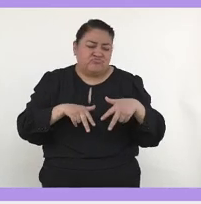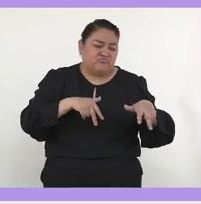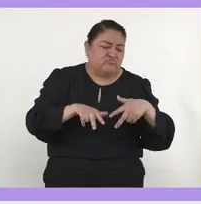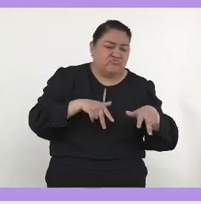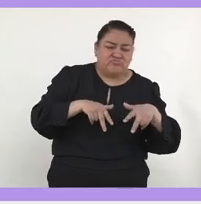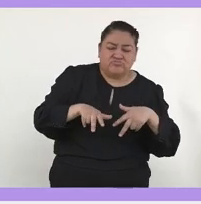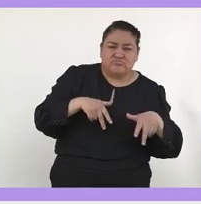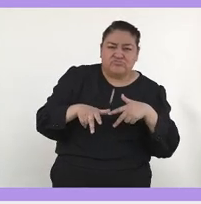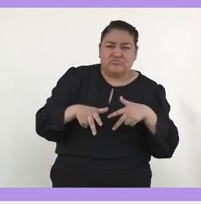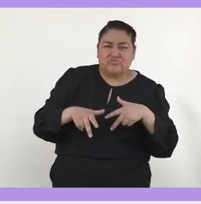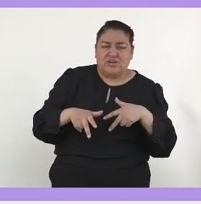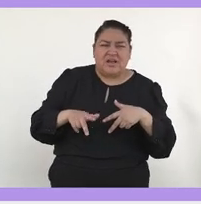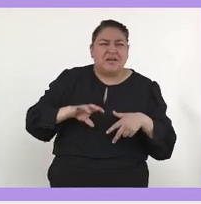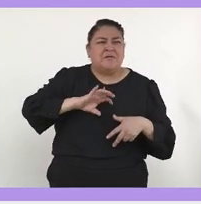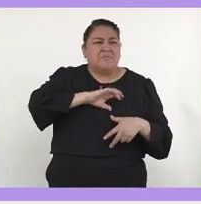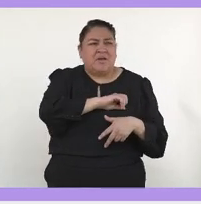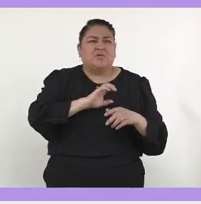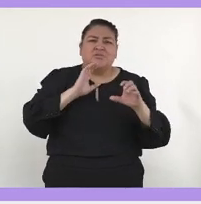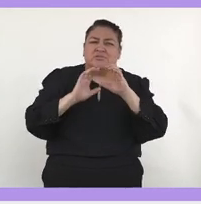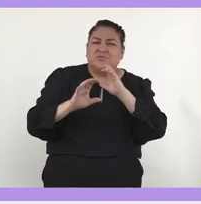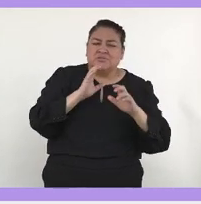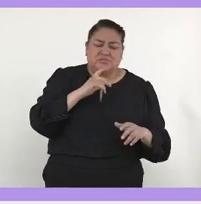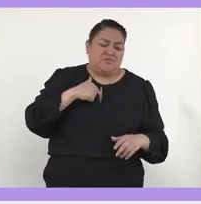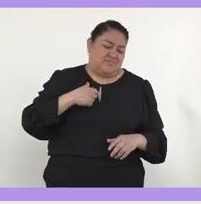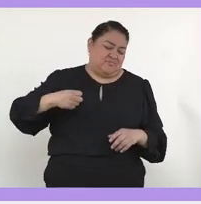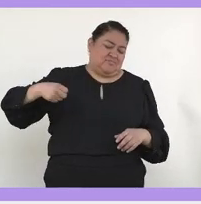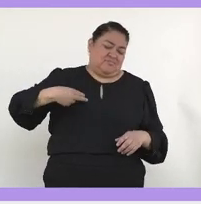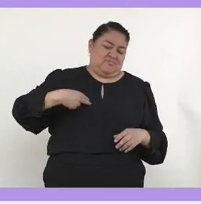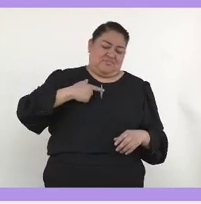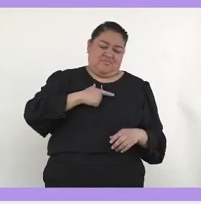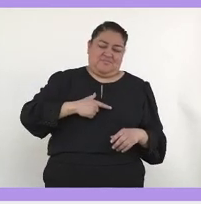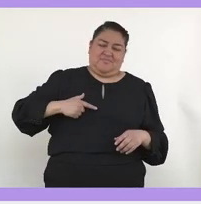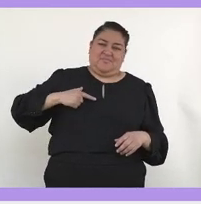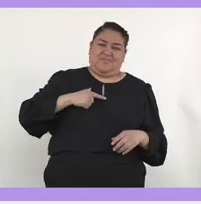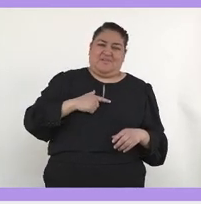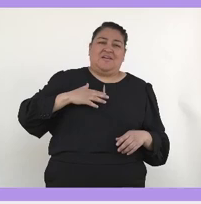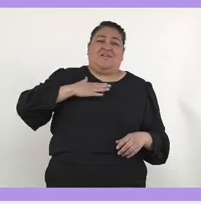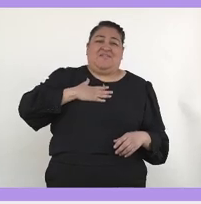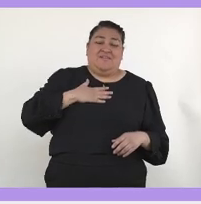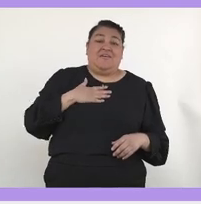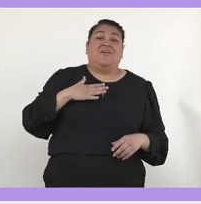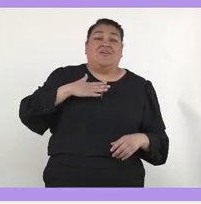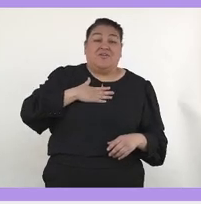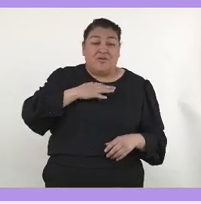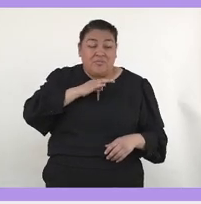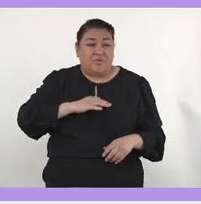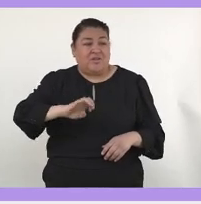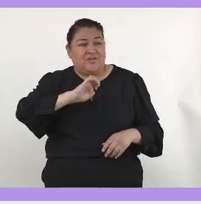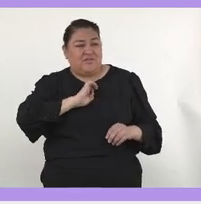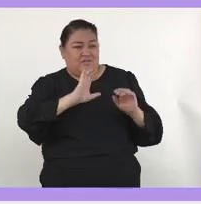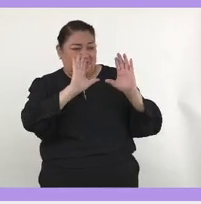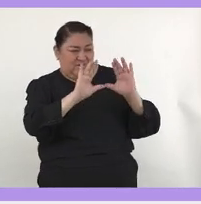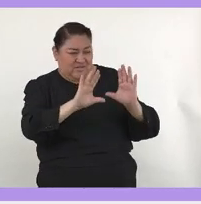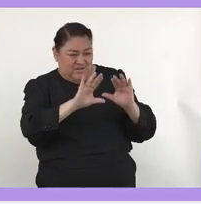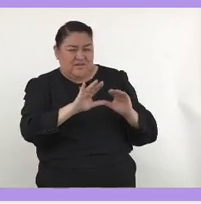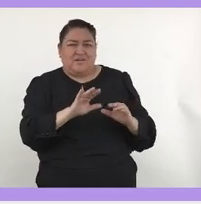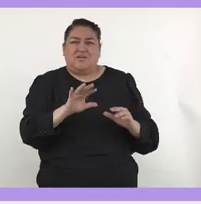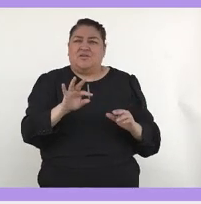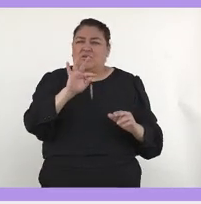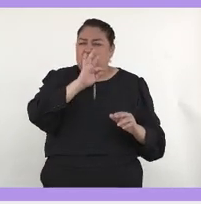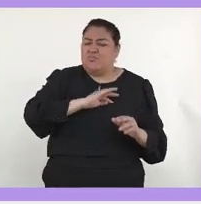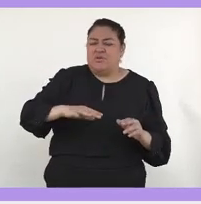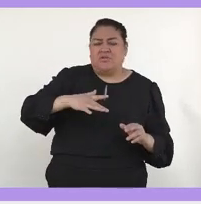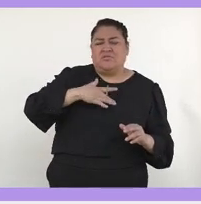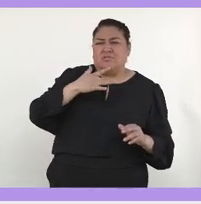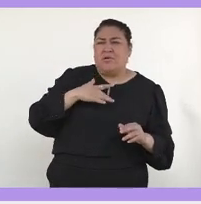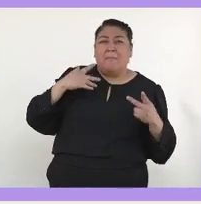estar donde estoy hoy en día y la verdad es que soy la mujer más afortunada y me ha llevado a a poder ser entrenadora no y a poder Encontrarme